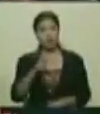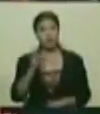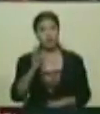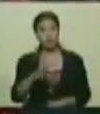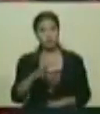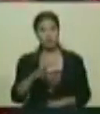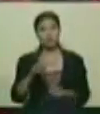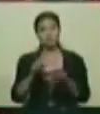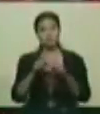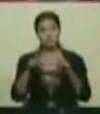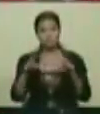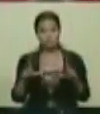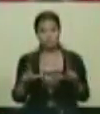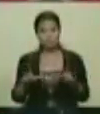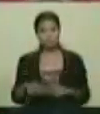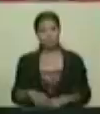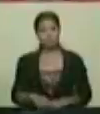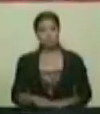3